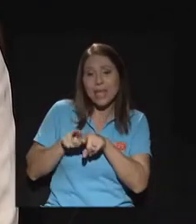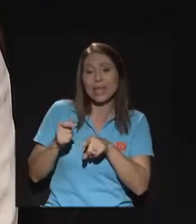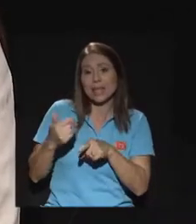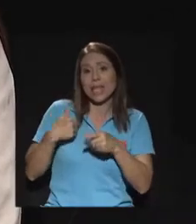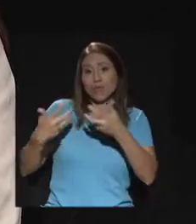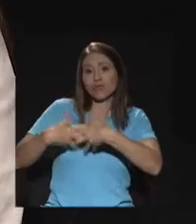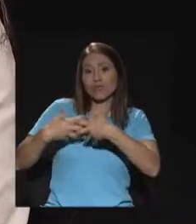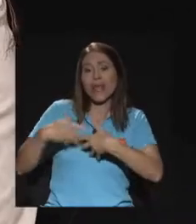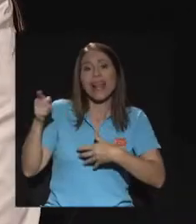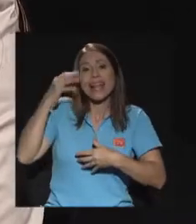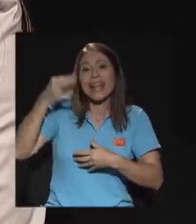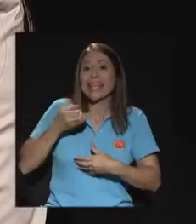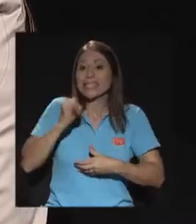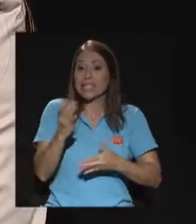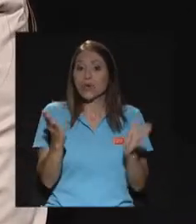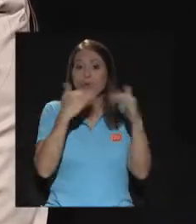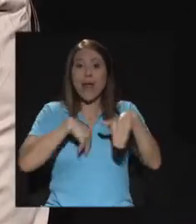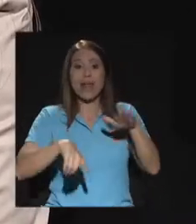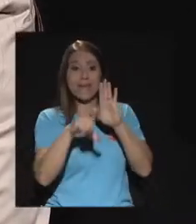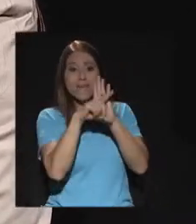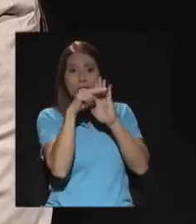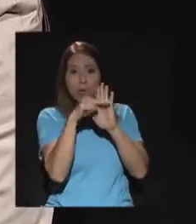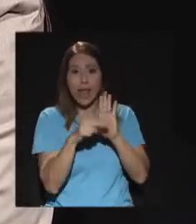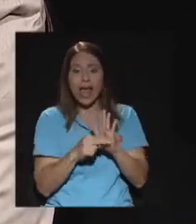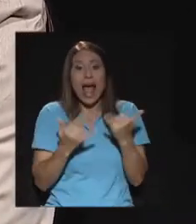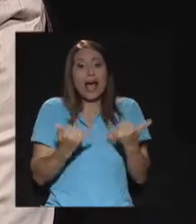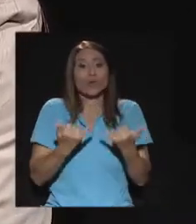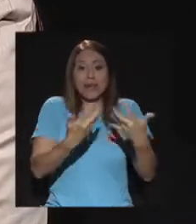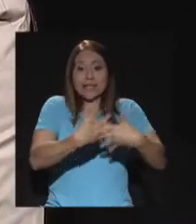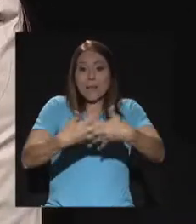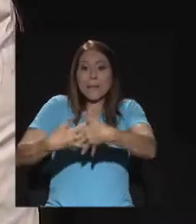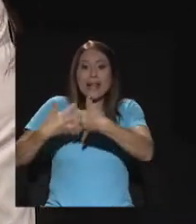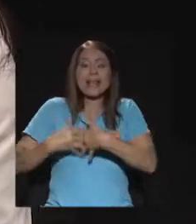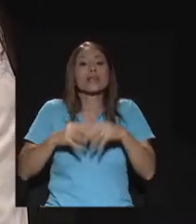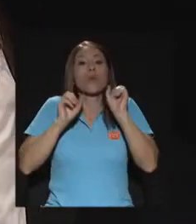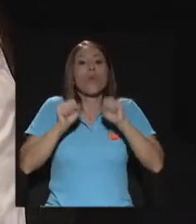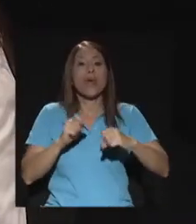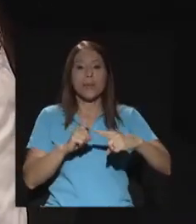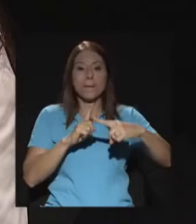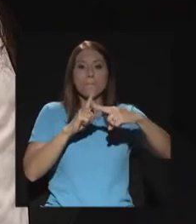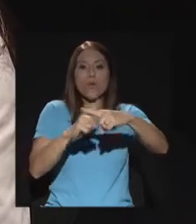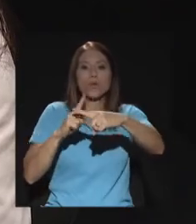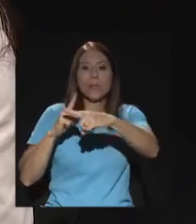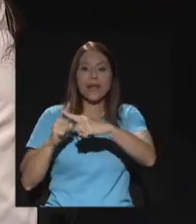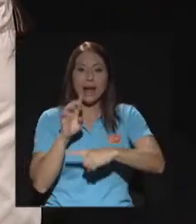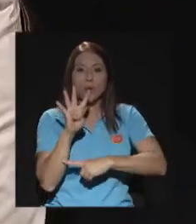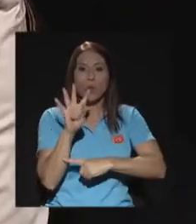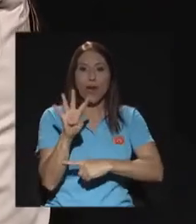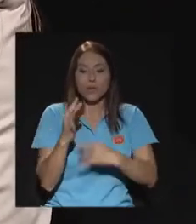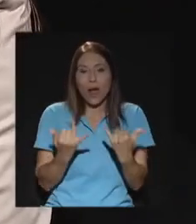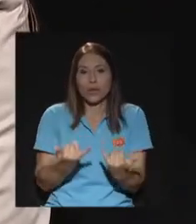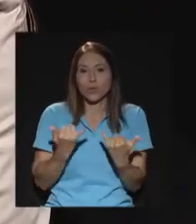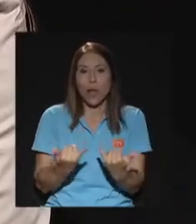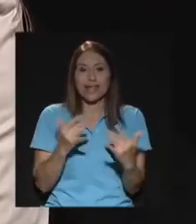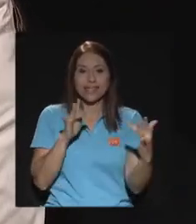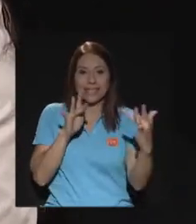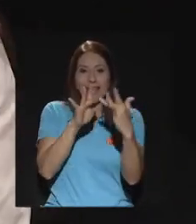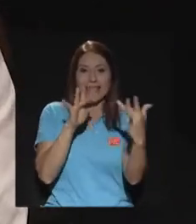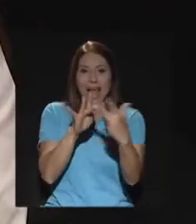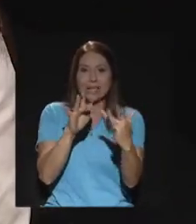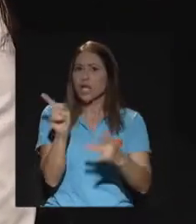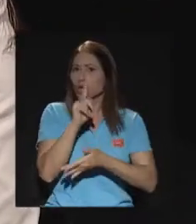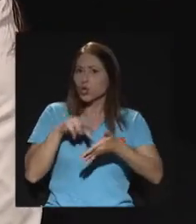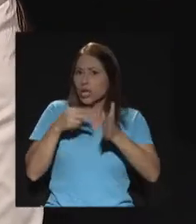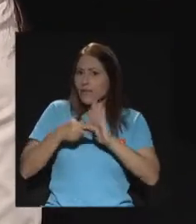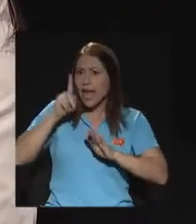si no regulamos, los actuales concesionarios van a poder hasta multiplicar por 4 sus actuales señales. Nadie está diciendo que hay que